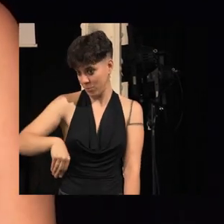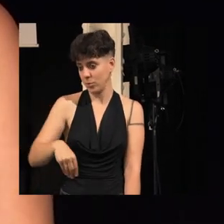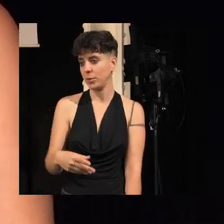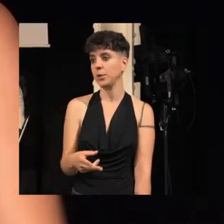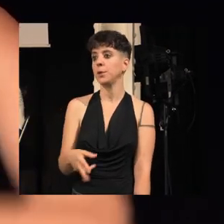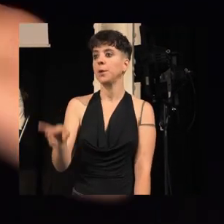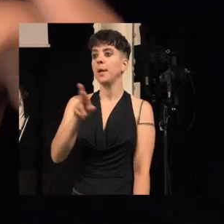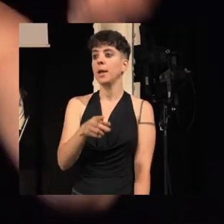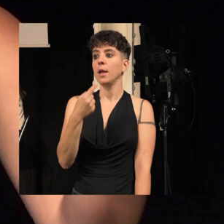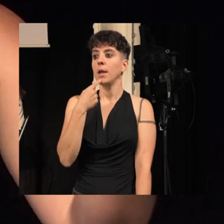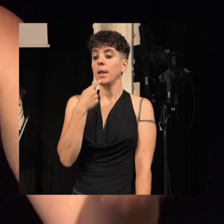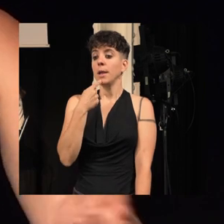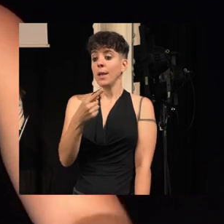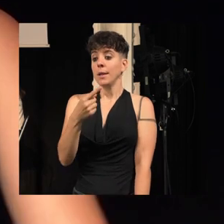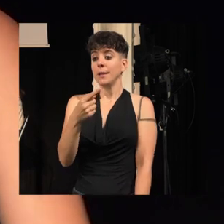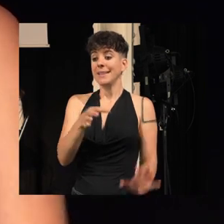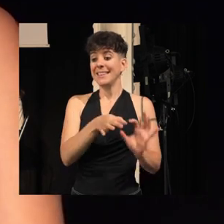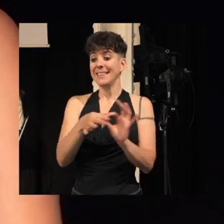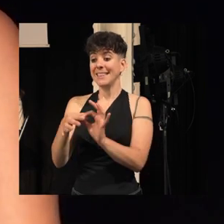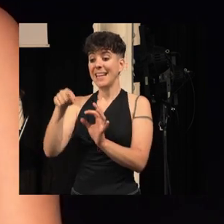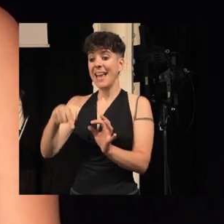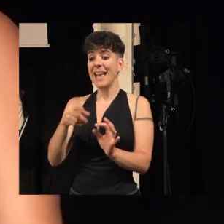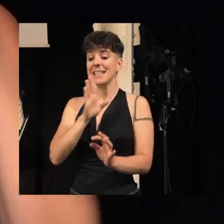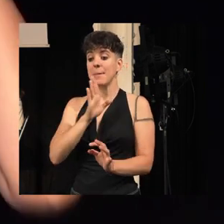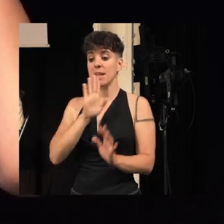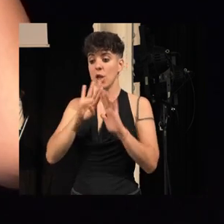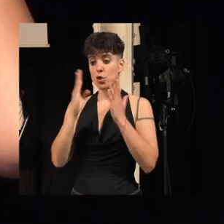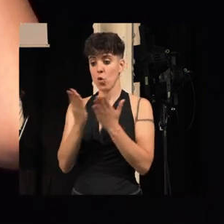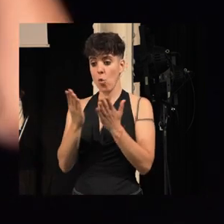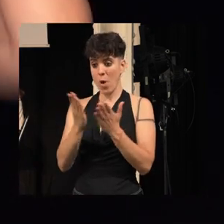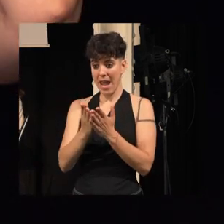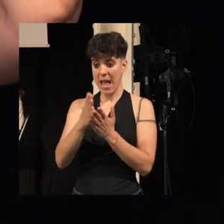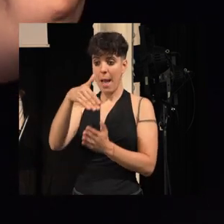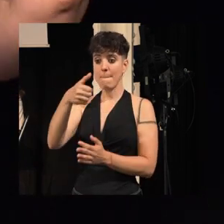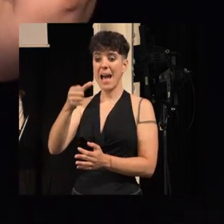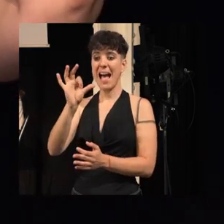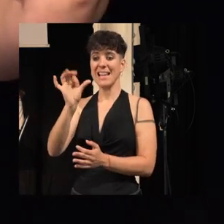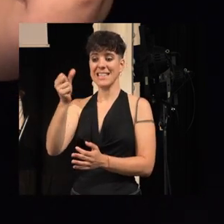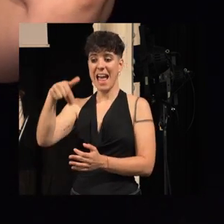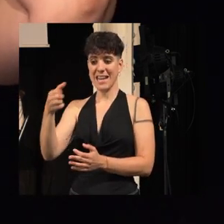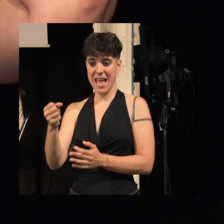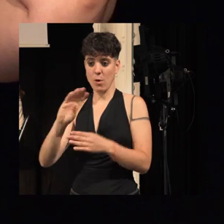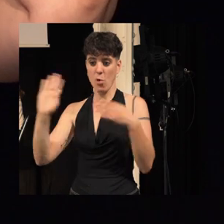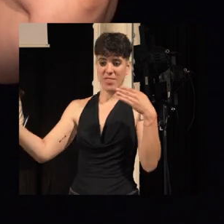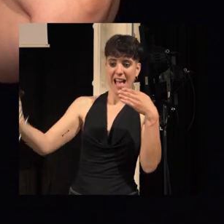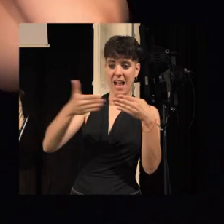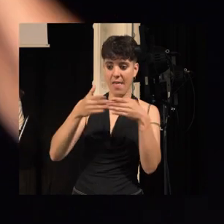también a todo lo que está pasando en la tancada, en la antigua escuela de la Massana, la tancada migrante,